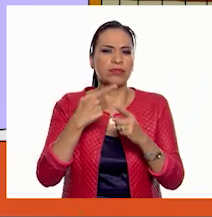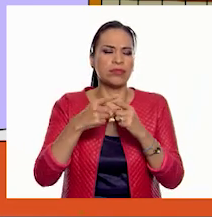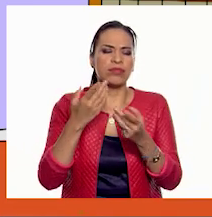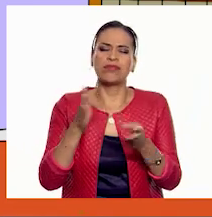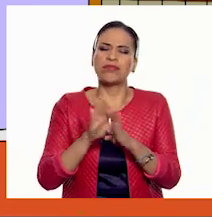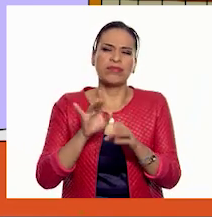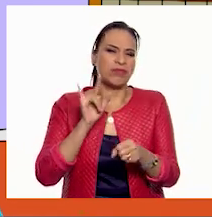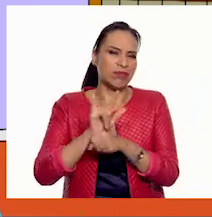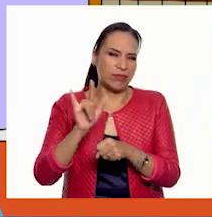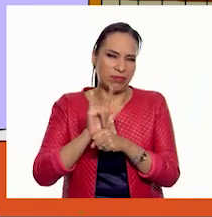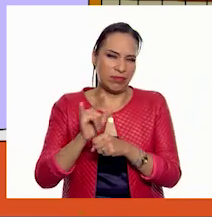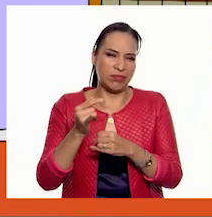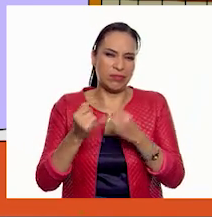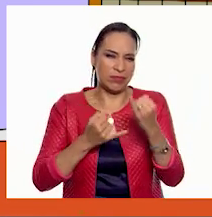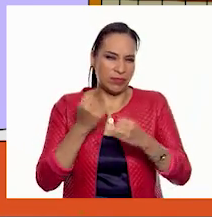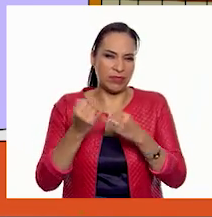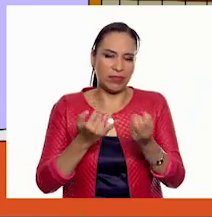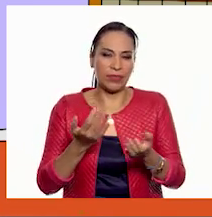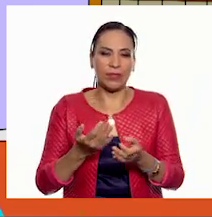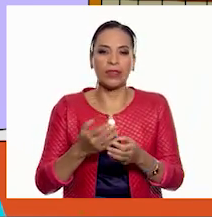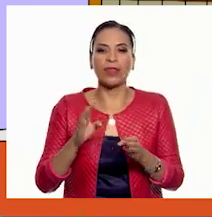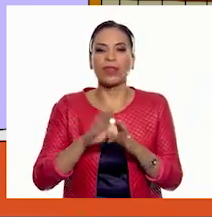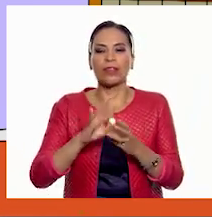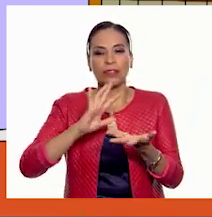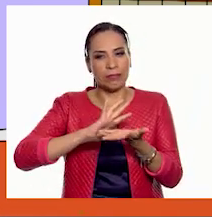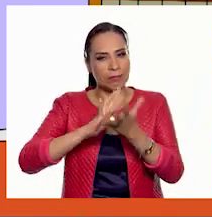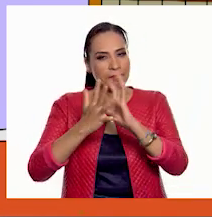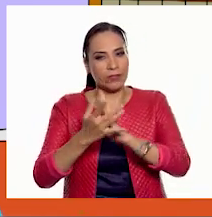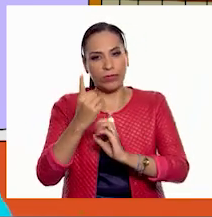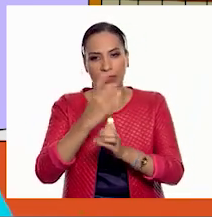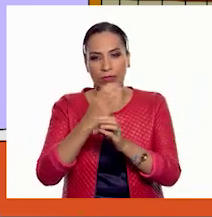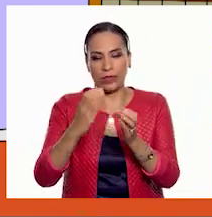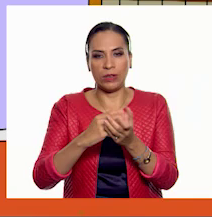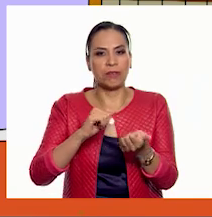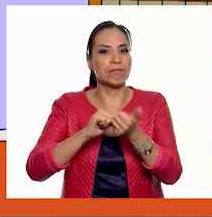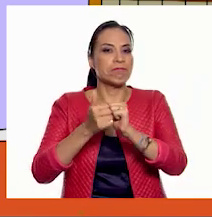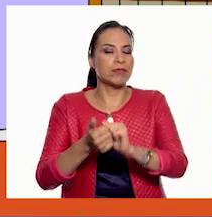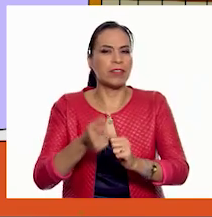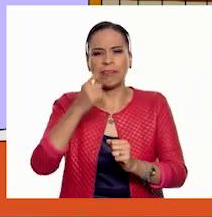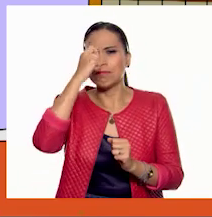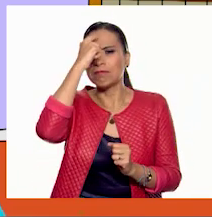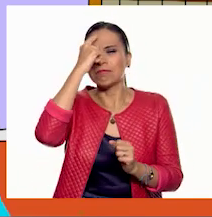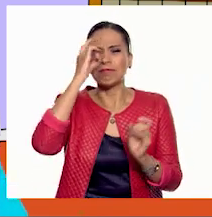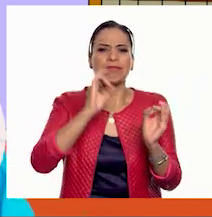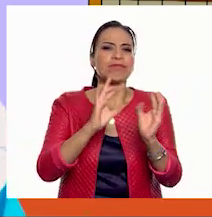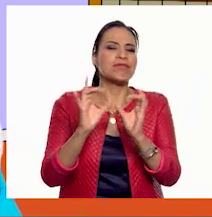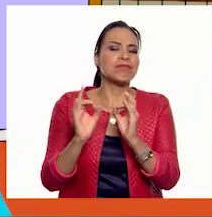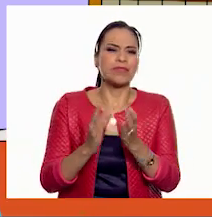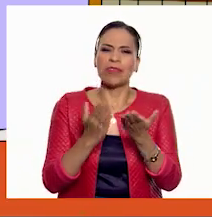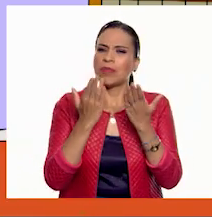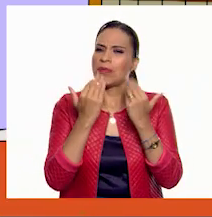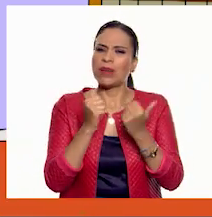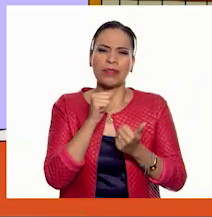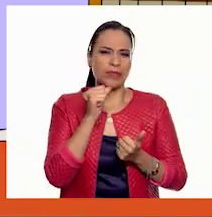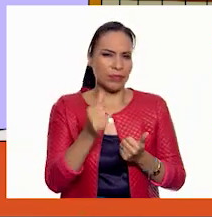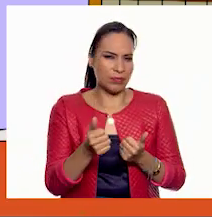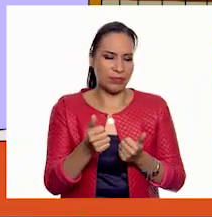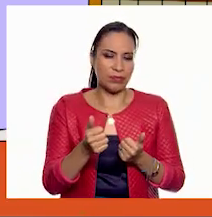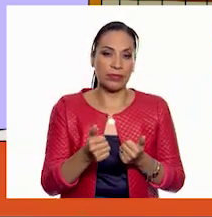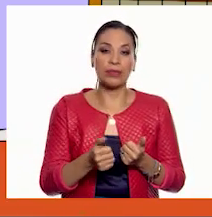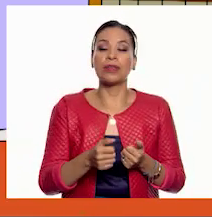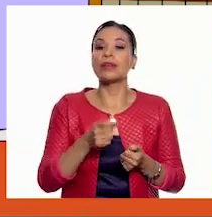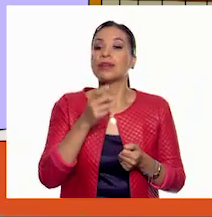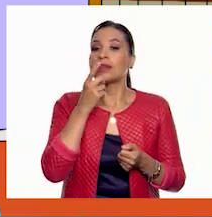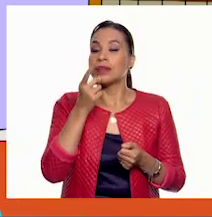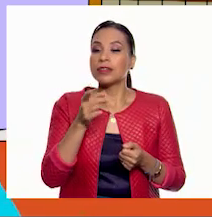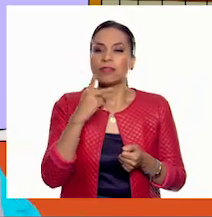ficción. Es decir, transforman una cosa en otra o inventan situaciones que no existen, según